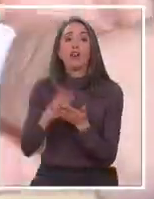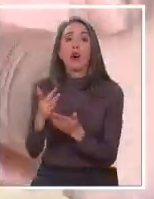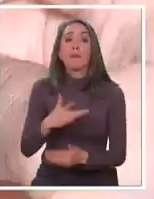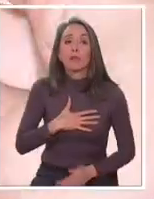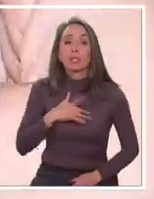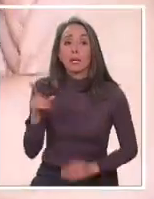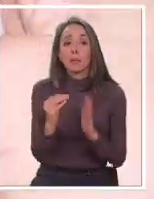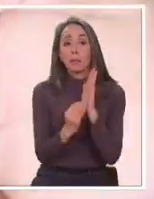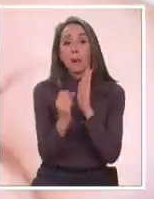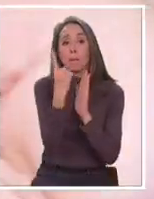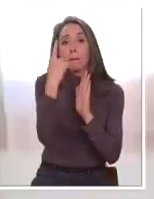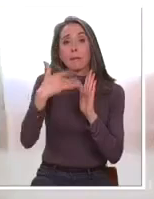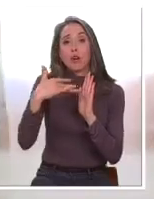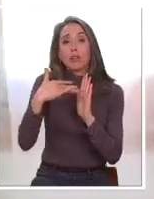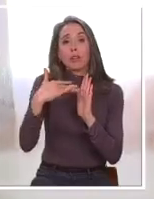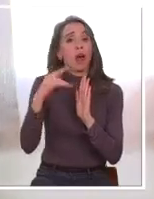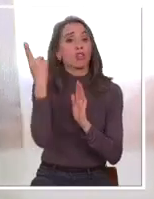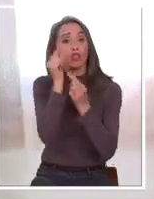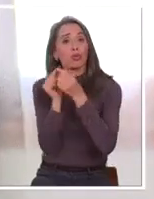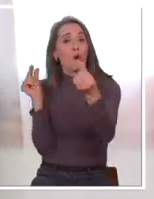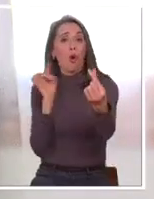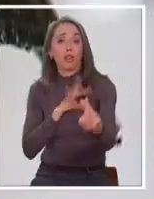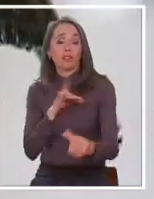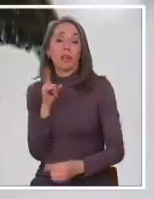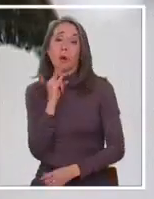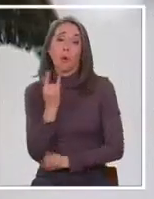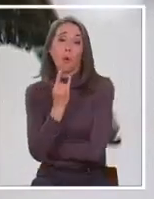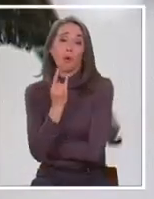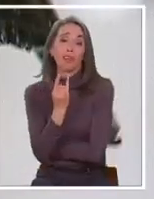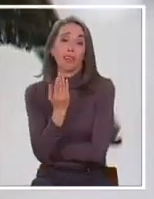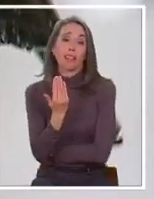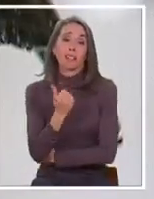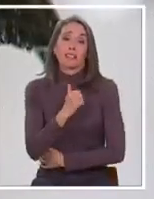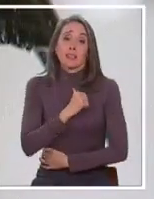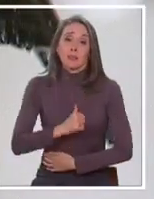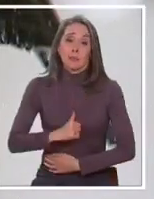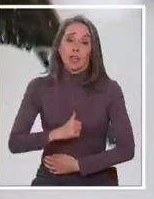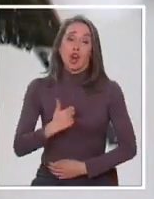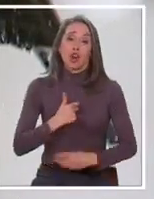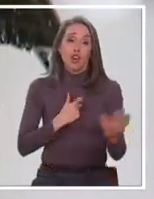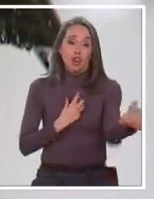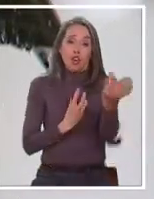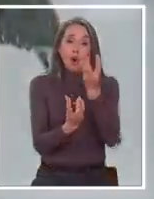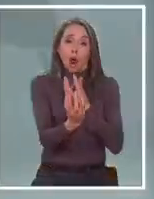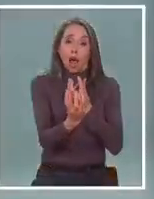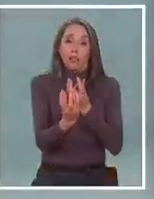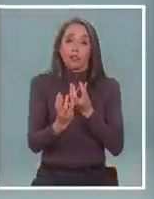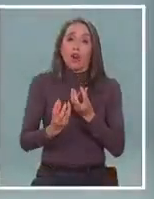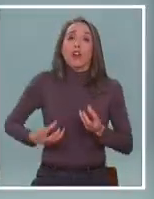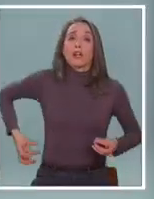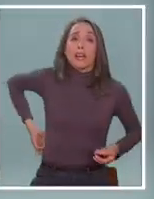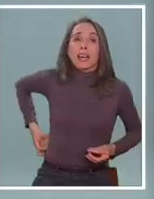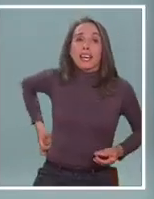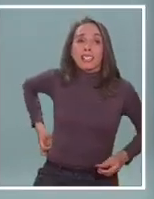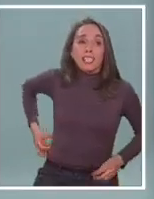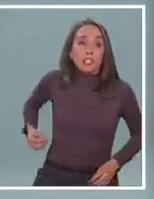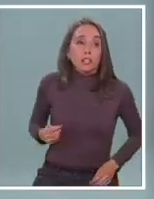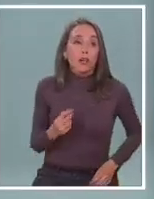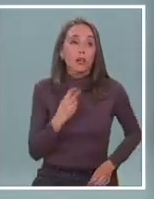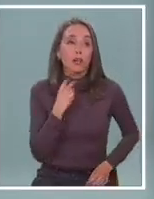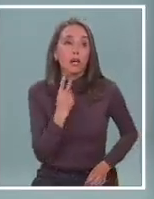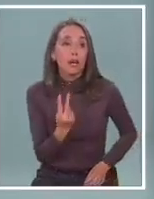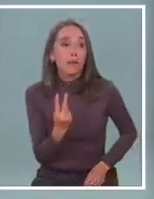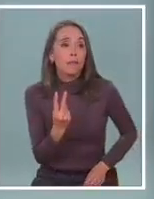declarado prioridad nacional. Necesita urgente un trasplante de corazón y riñón. Uno a la edad